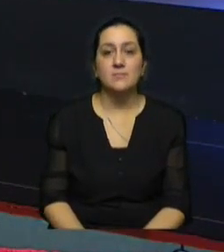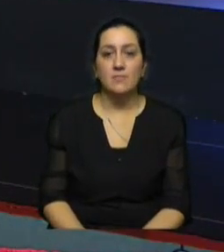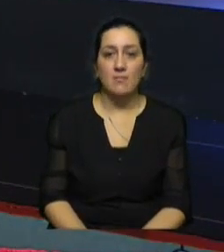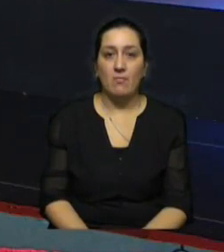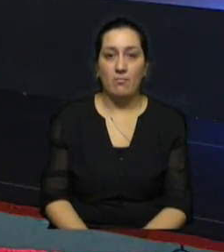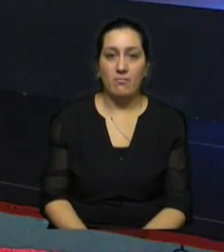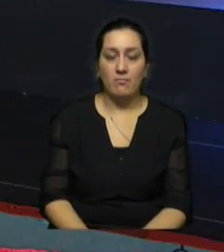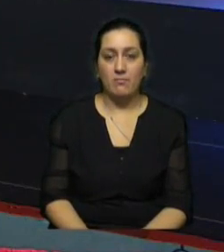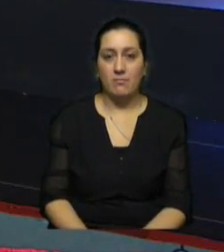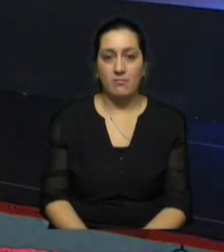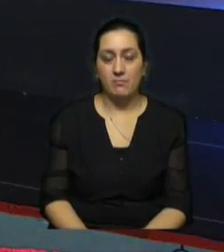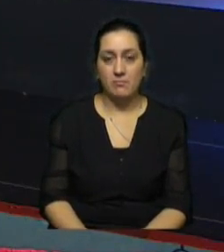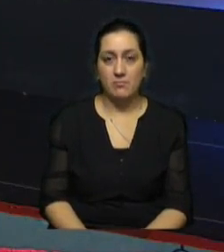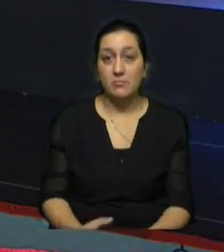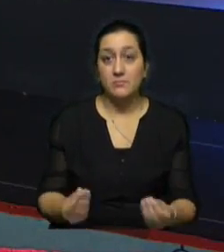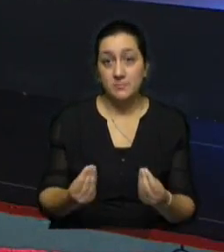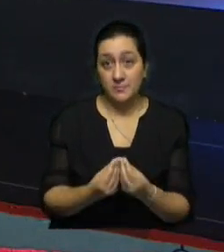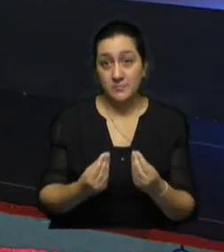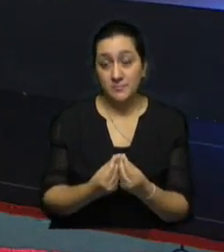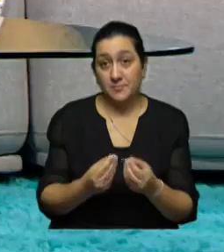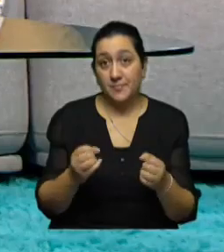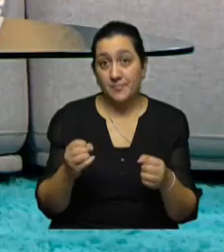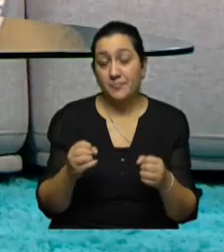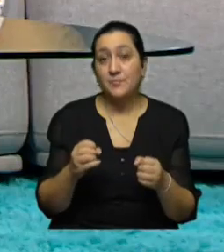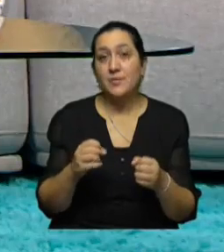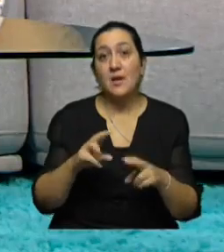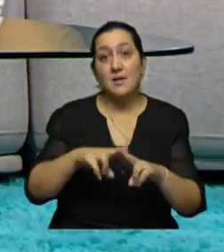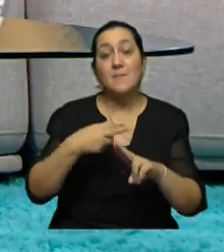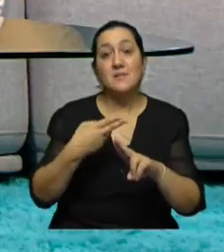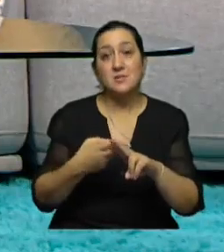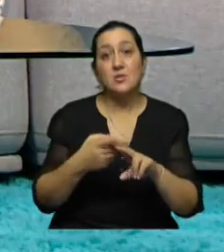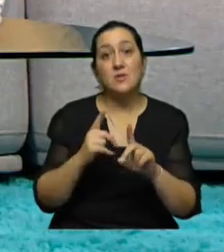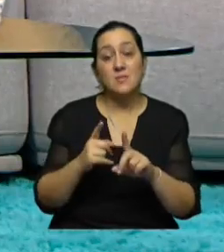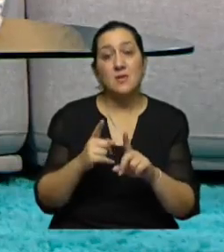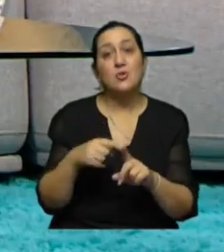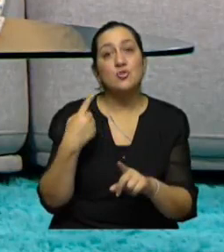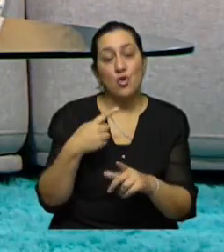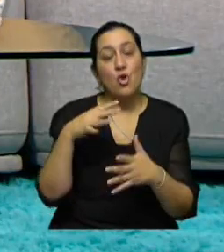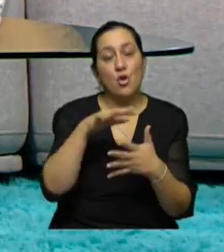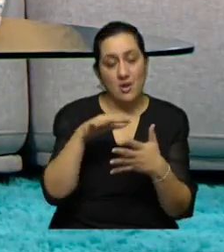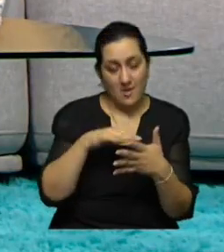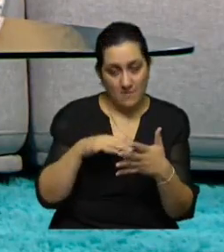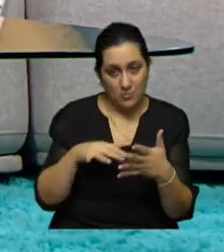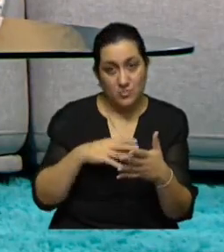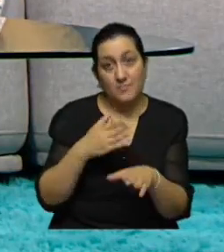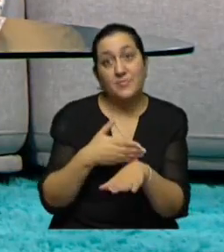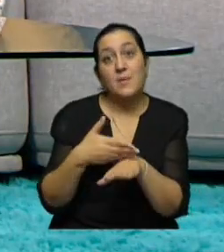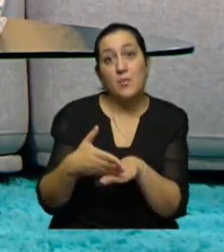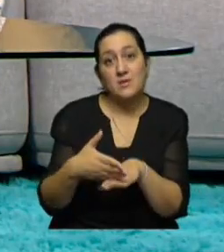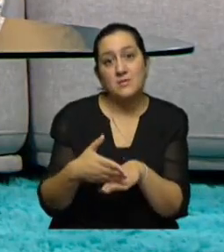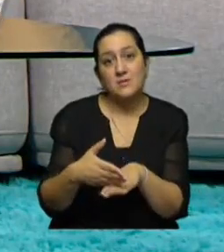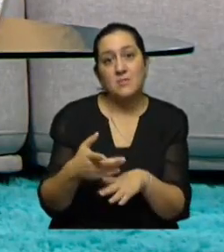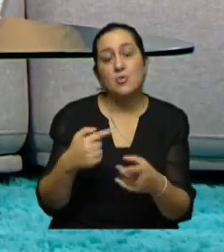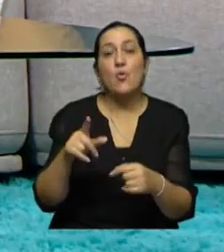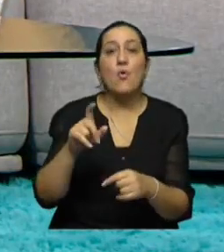Qué fuerte. ¿Sabés que nos llegan muchos mensajes también durante la repetición? Sí. Y aclararles que nosotros los leemos después, pero seguramente no van a